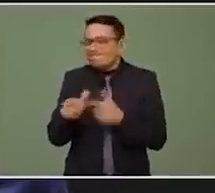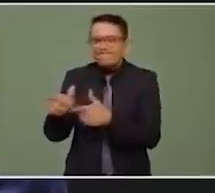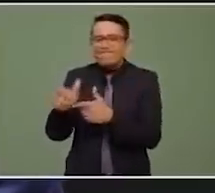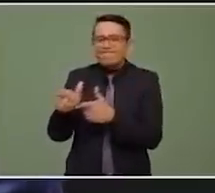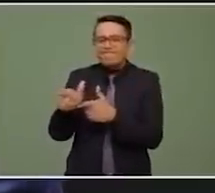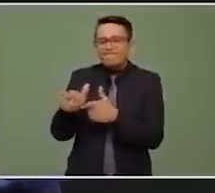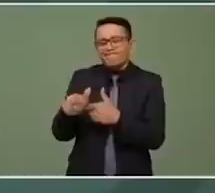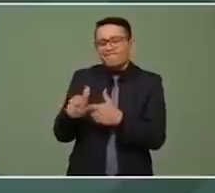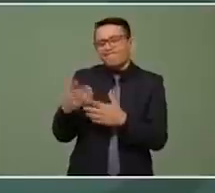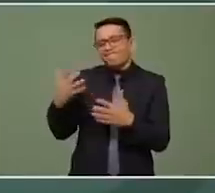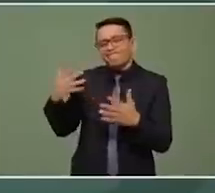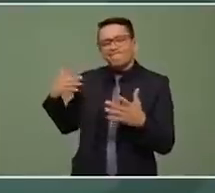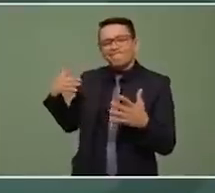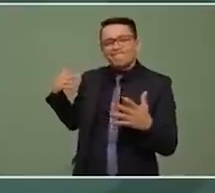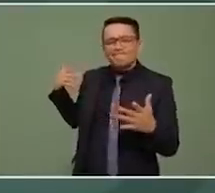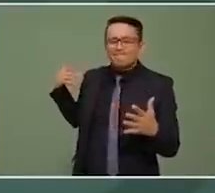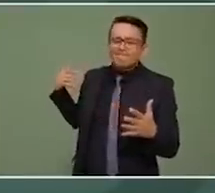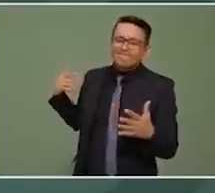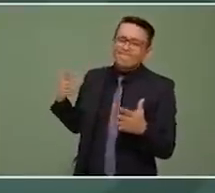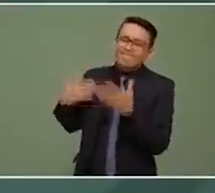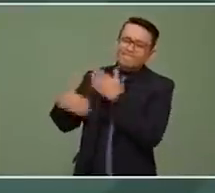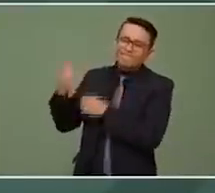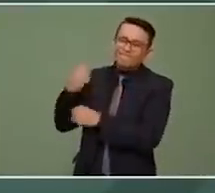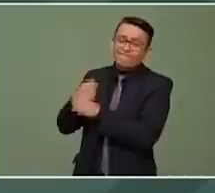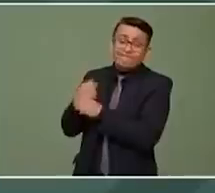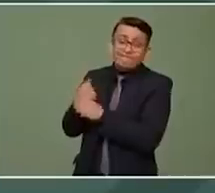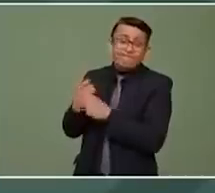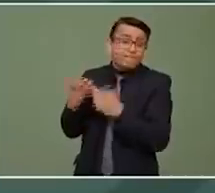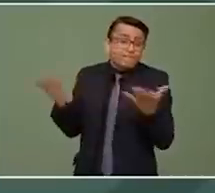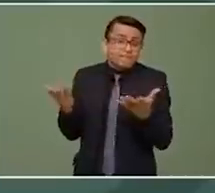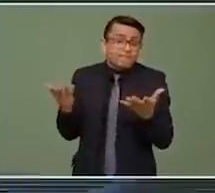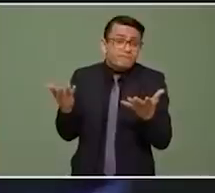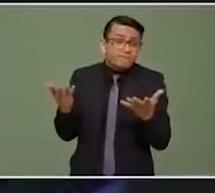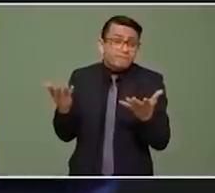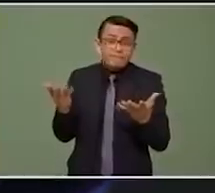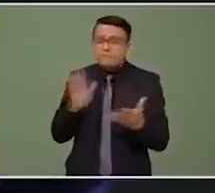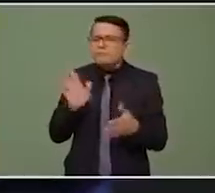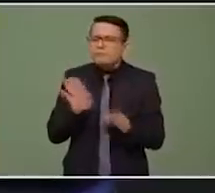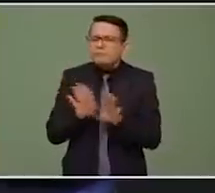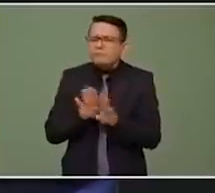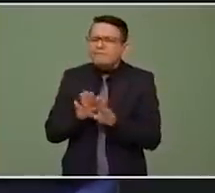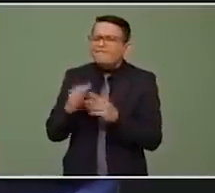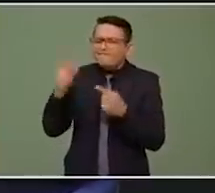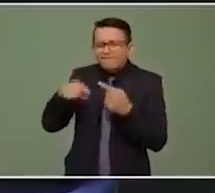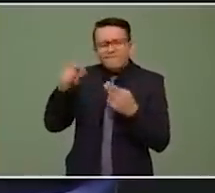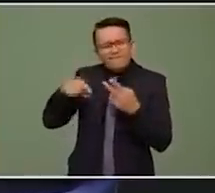se hizo en gobiernos anteriores con operativos